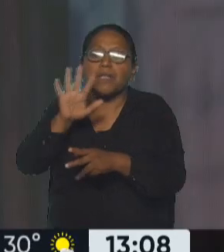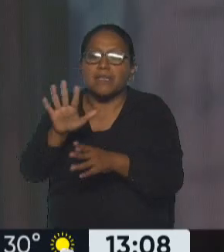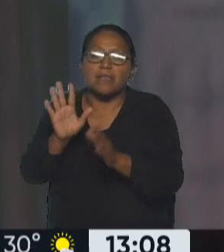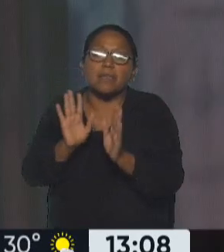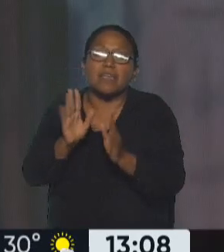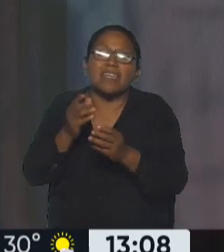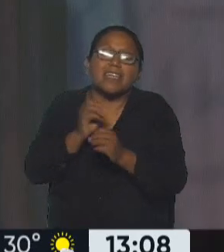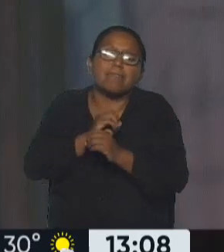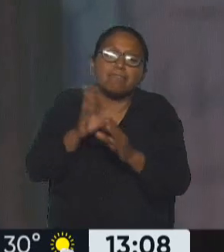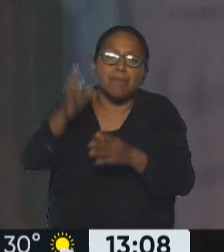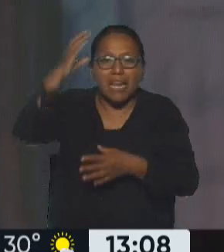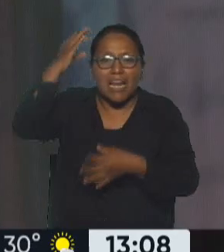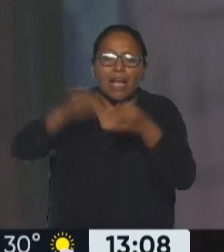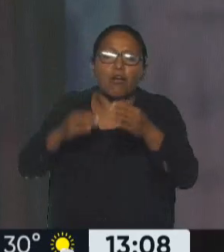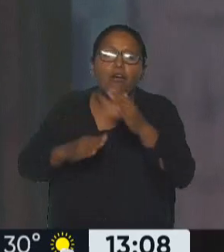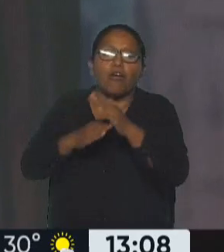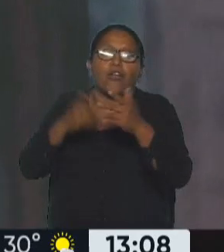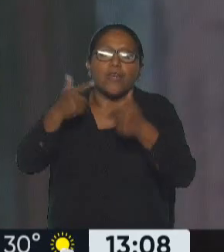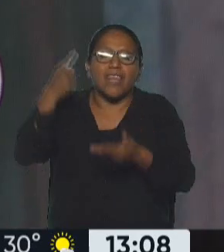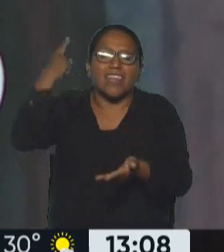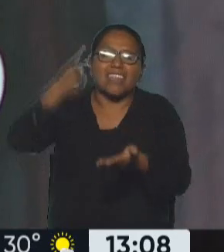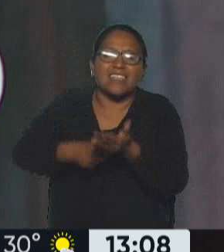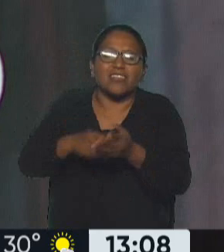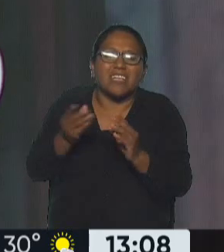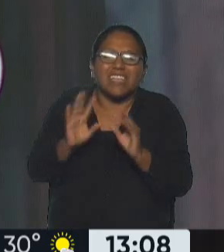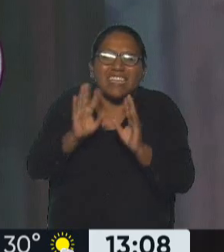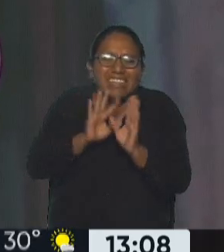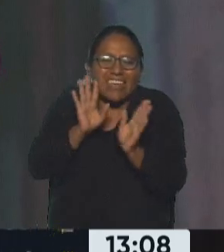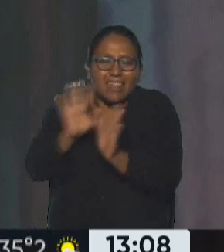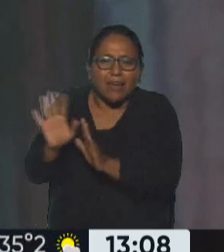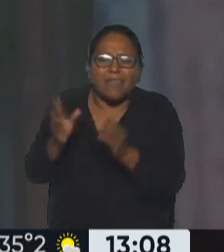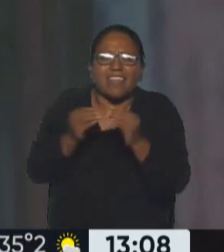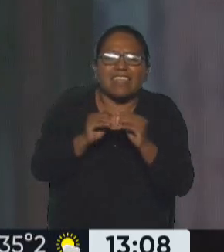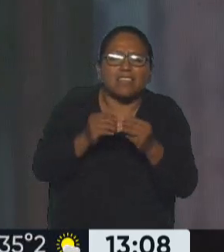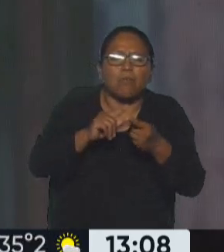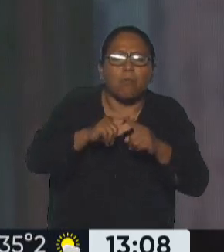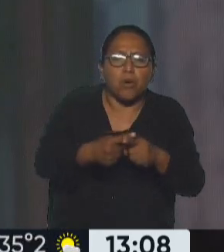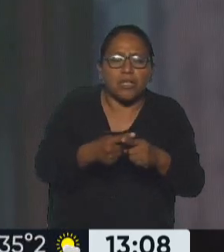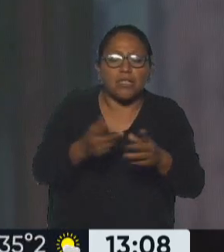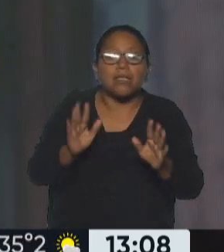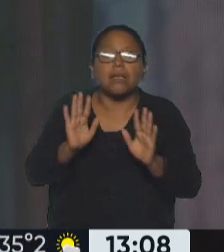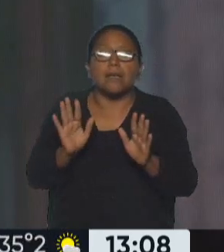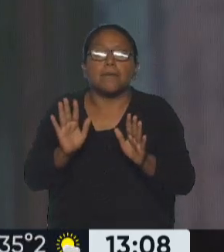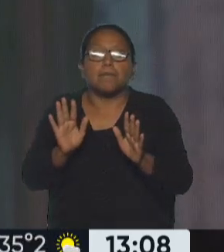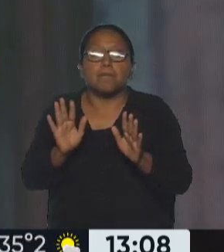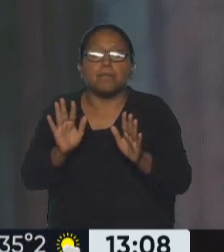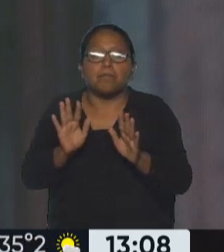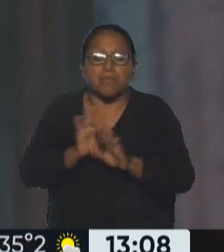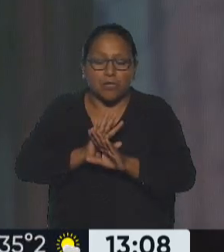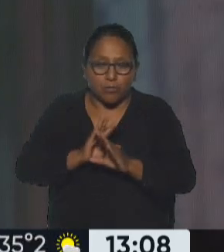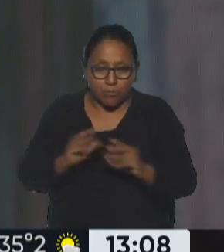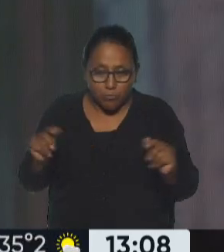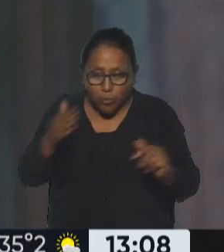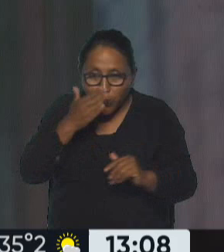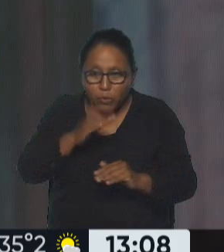lo más grave de esto es que es la corte de la que interviene definiendo temas que debería Definir la política pero lo cierto es y con